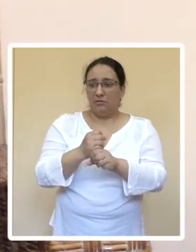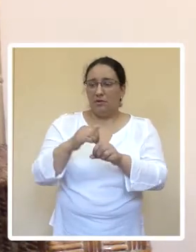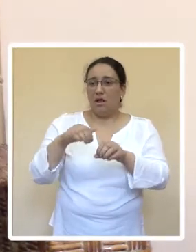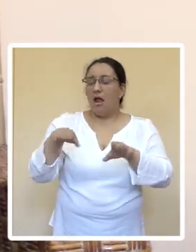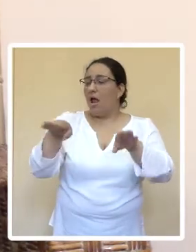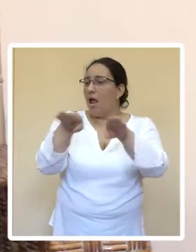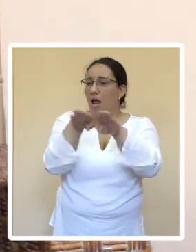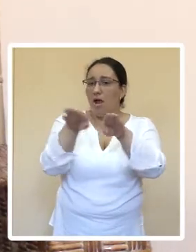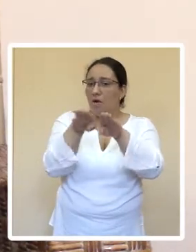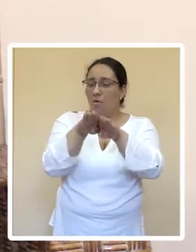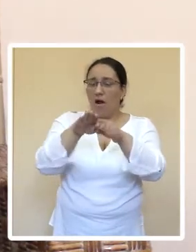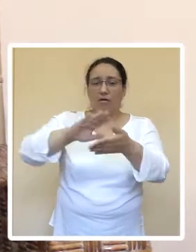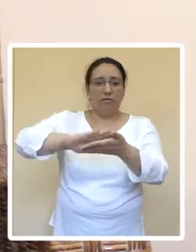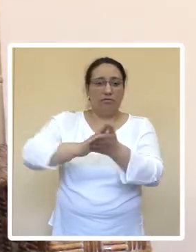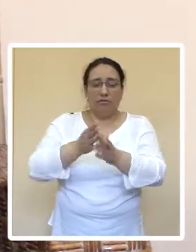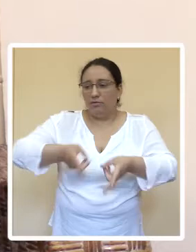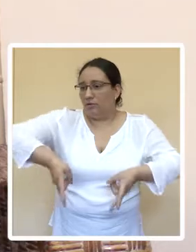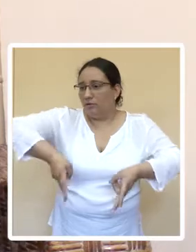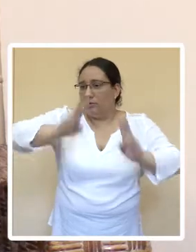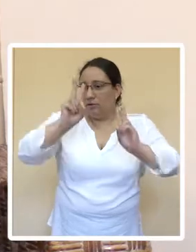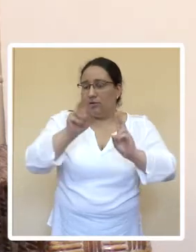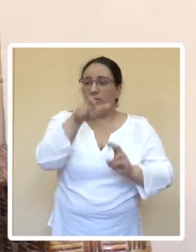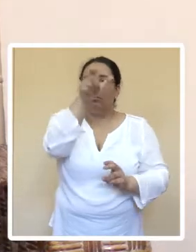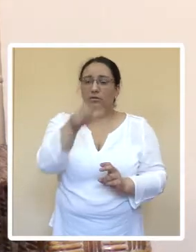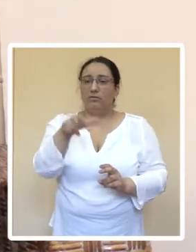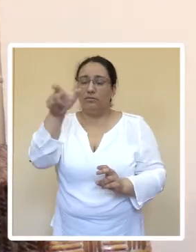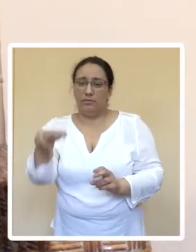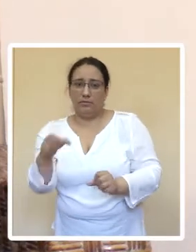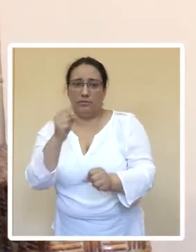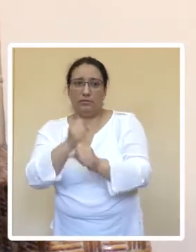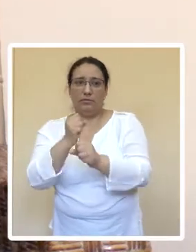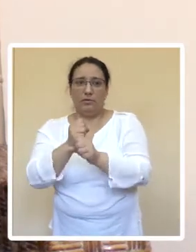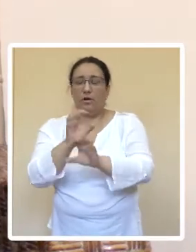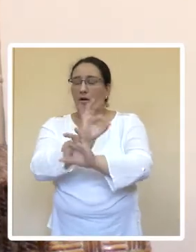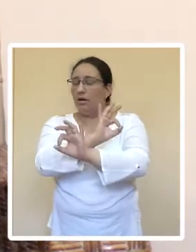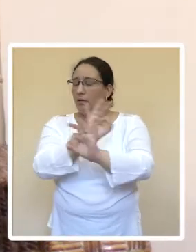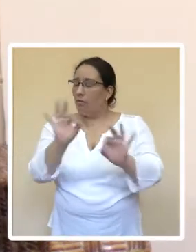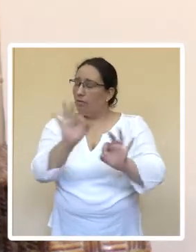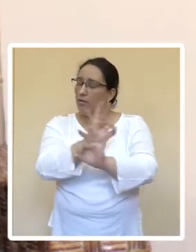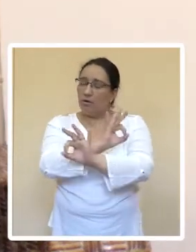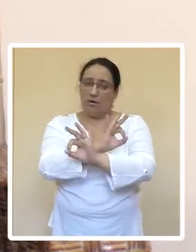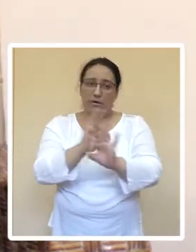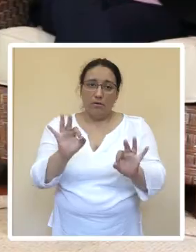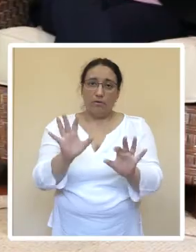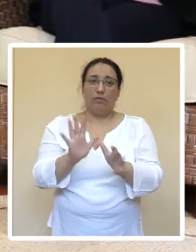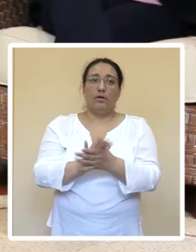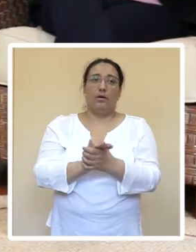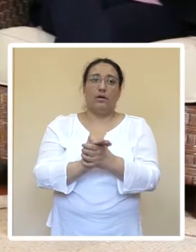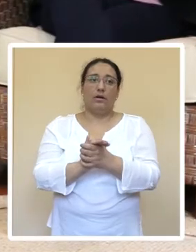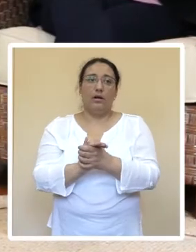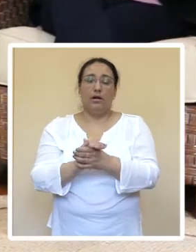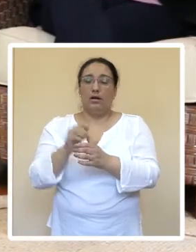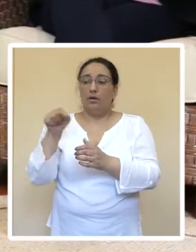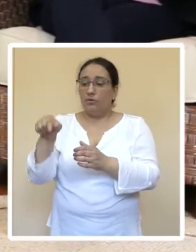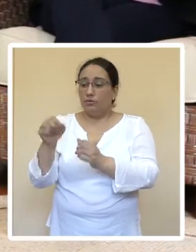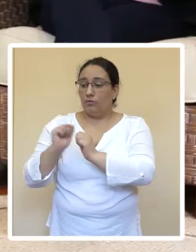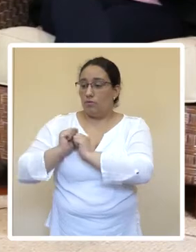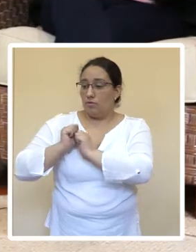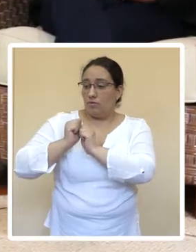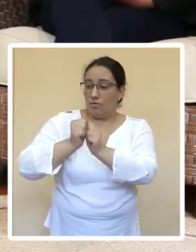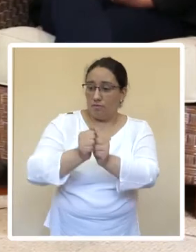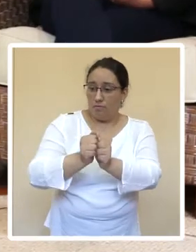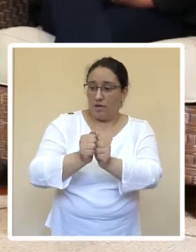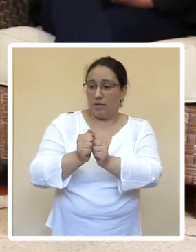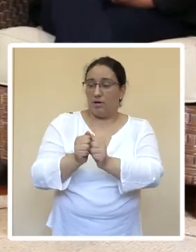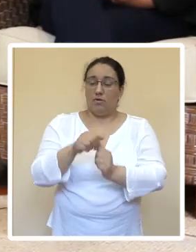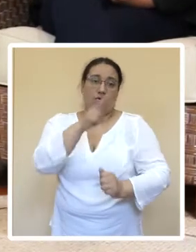ser íntegro con todos sus derechos como persona y como trabajador, y nunca hubo por parte de la gente, de los trabajadores, de sus compañeros